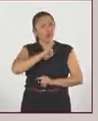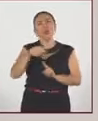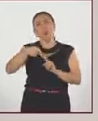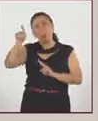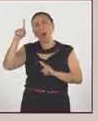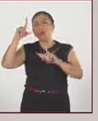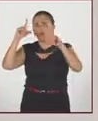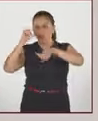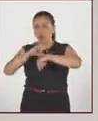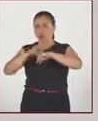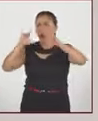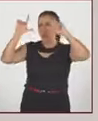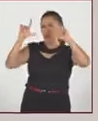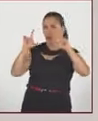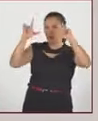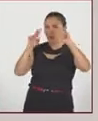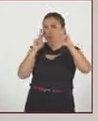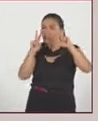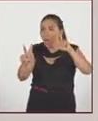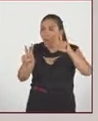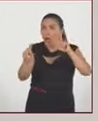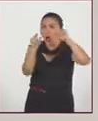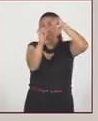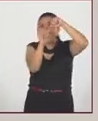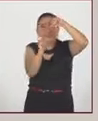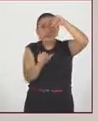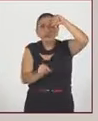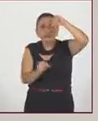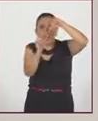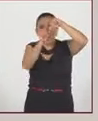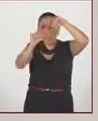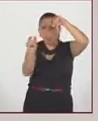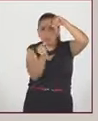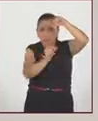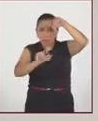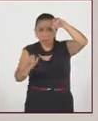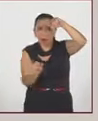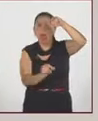mi columna que no está en adecuada posición, ¿no?